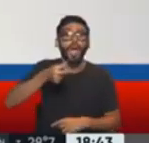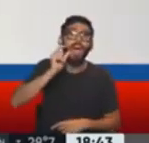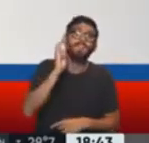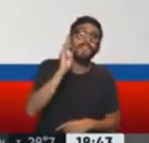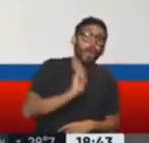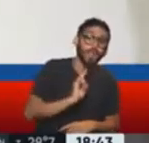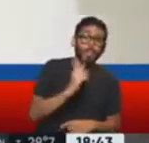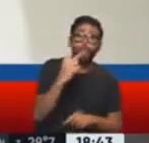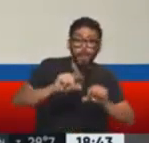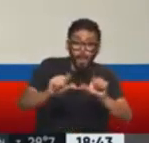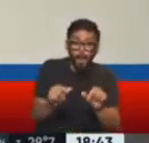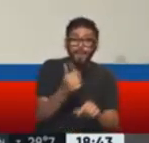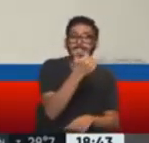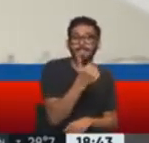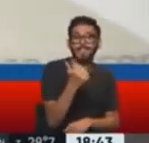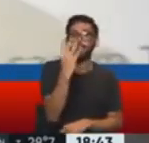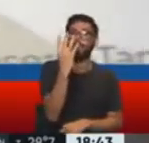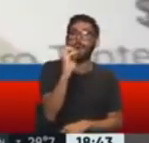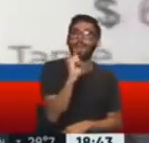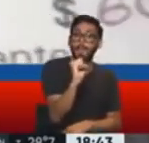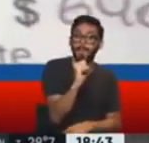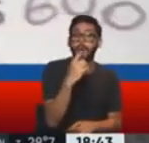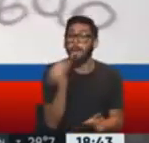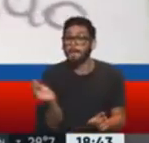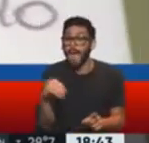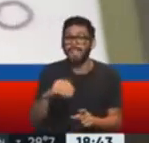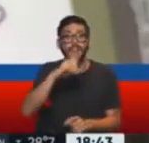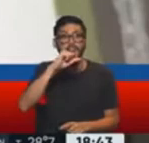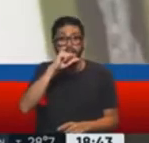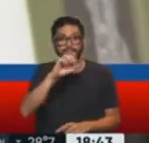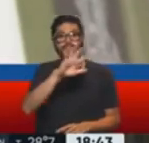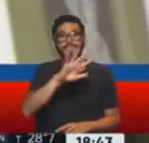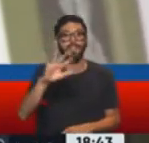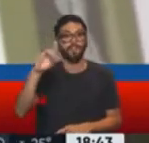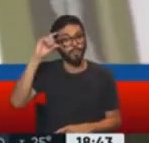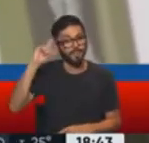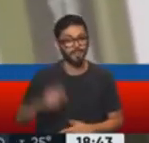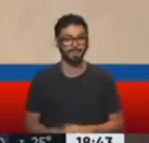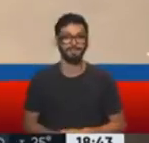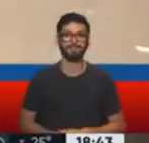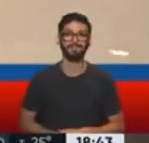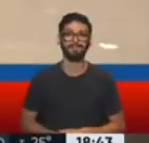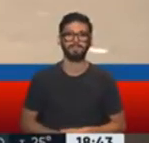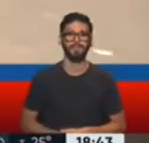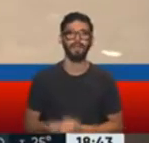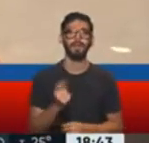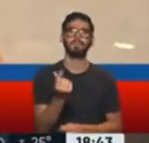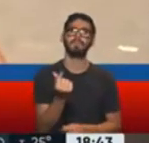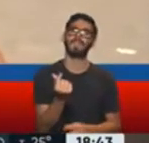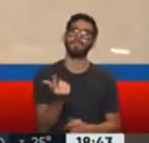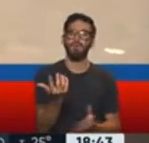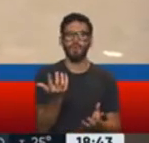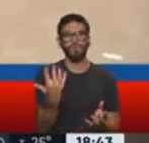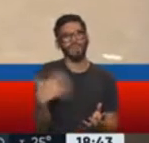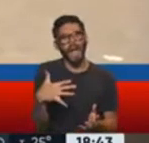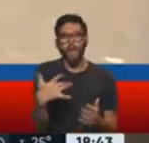sale 640 pesos. Y si le agregás un exprimido de naranja, 510. Y los precios caros como en todas partes, pero bueno,